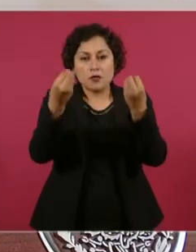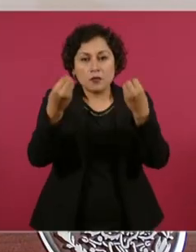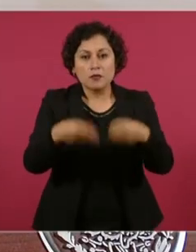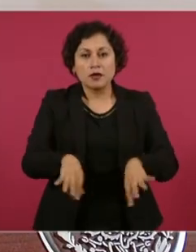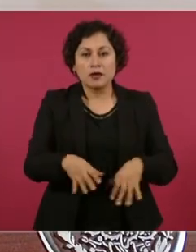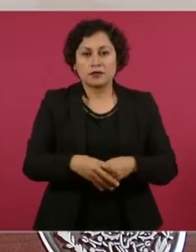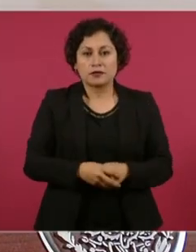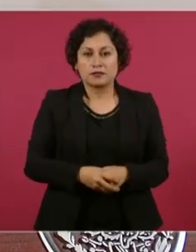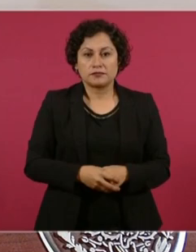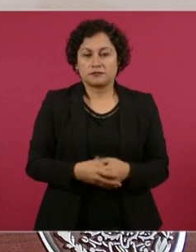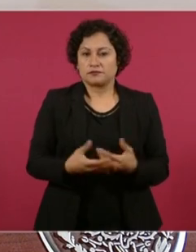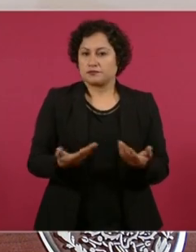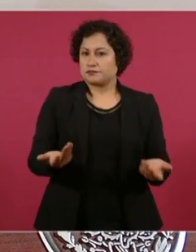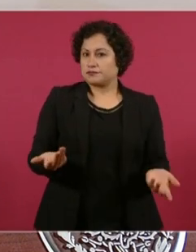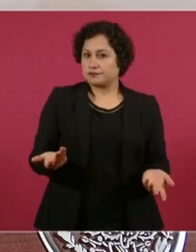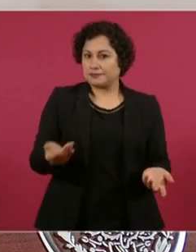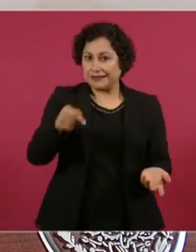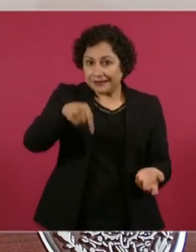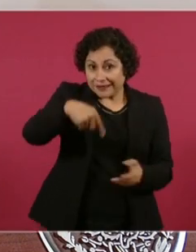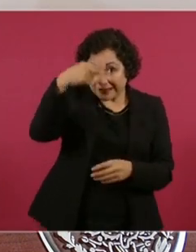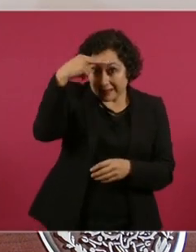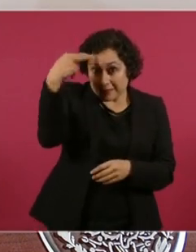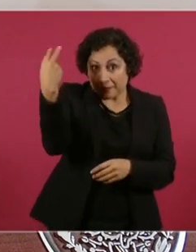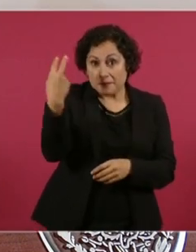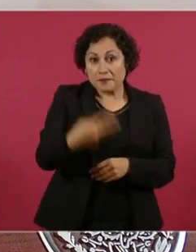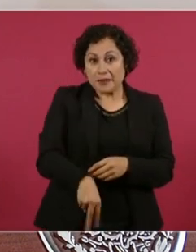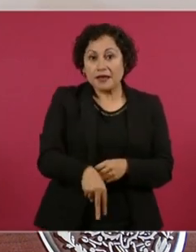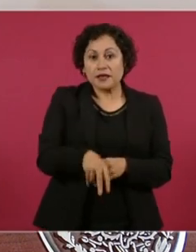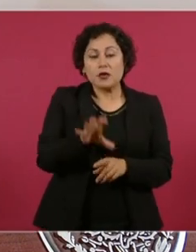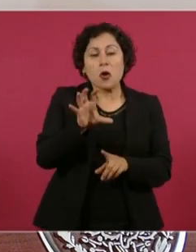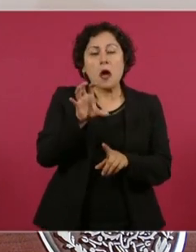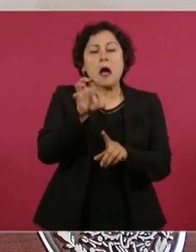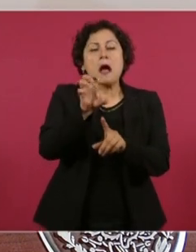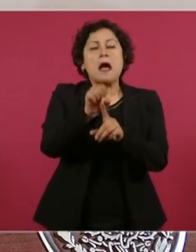Casi hay empleo pleno en el país.